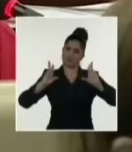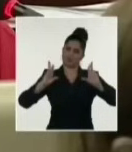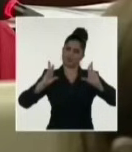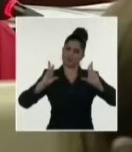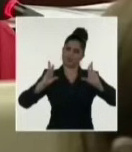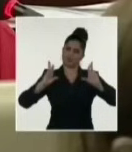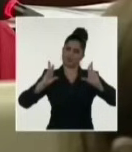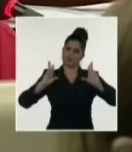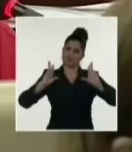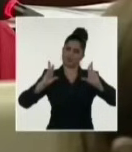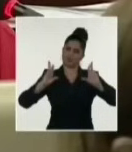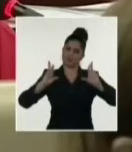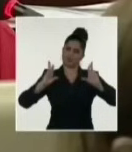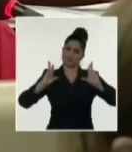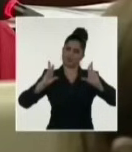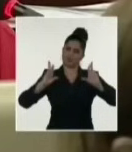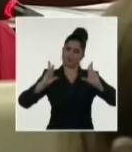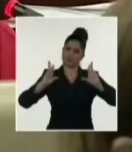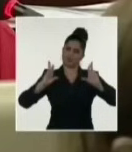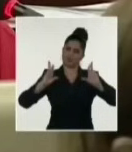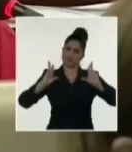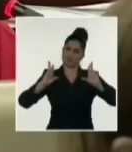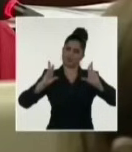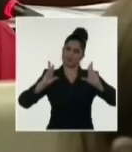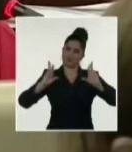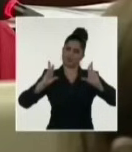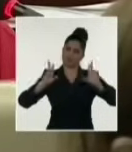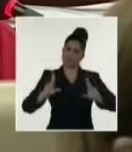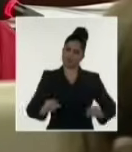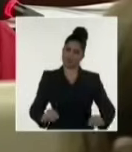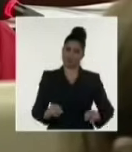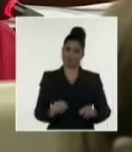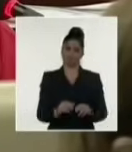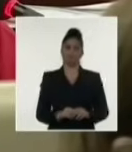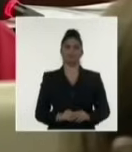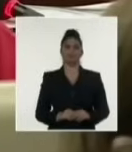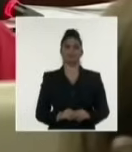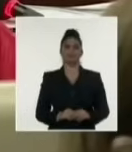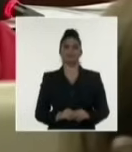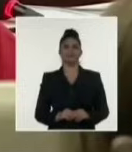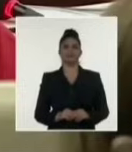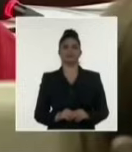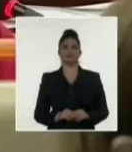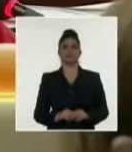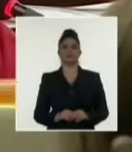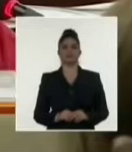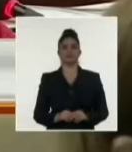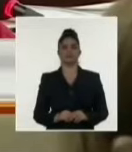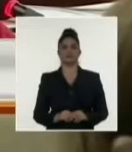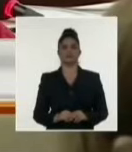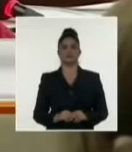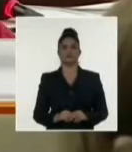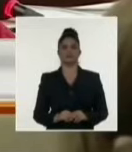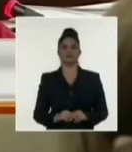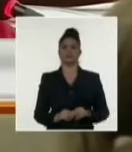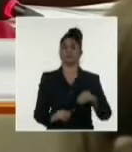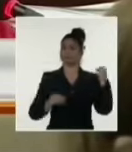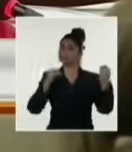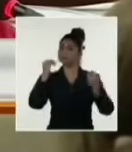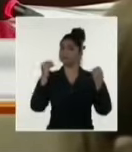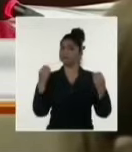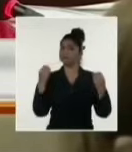suscriptor de este canal a hacer sus propuestas escuchen preocupa y y nos ocupa el tema por ejemplo de la política de